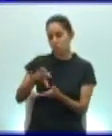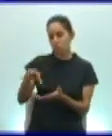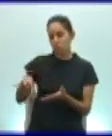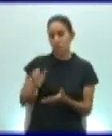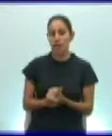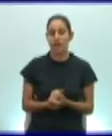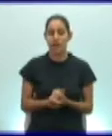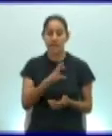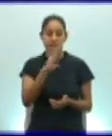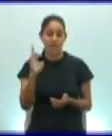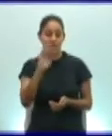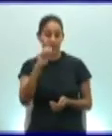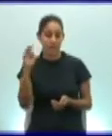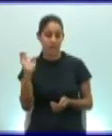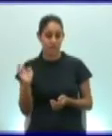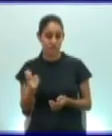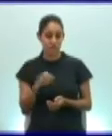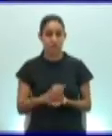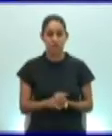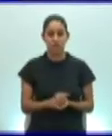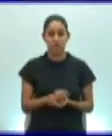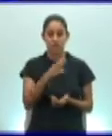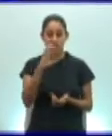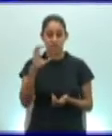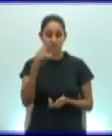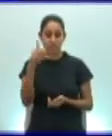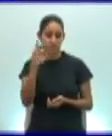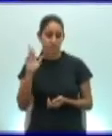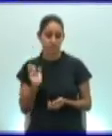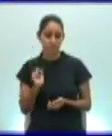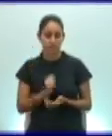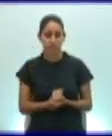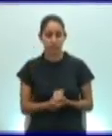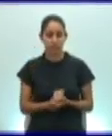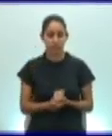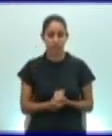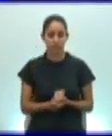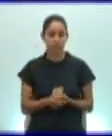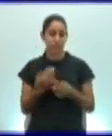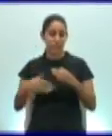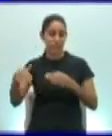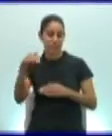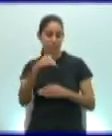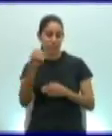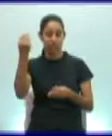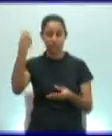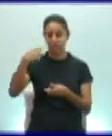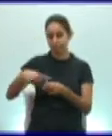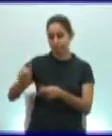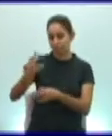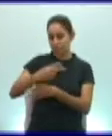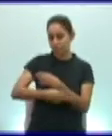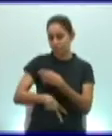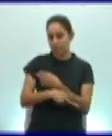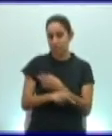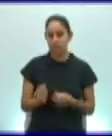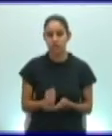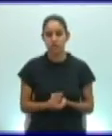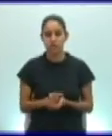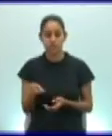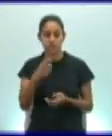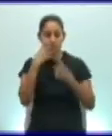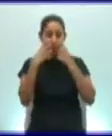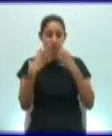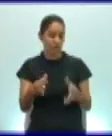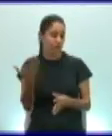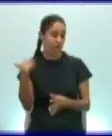Federación de Mujeres Cubanas, los CDR, el apoyo que hacen junto con el Ministerio del Interior, o sea, toda una serie de fuerzas que son importantes en aquel